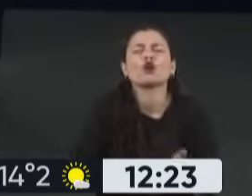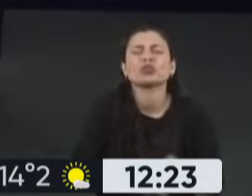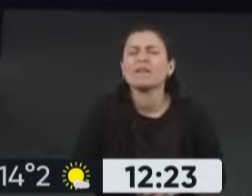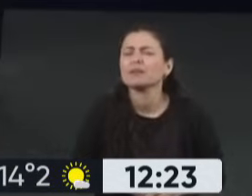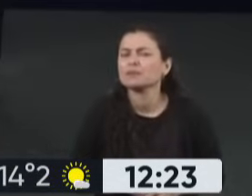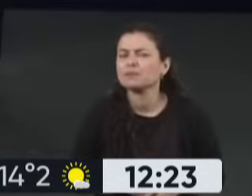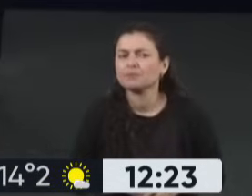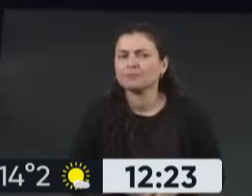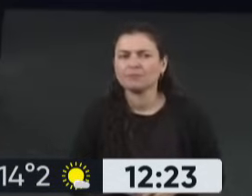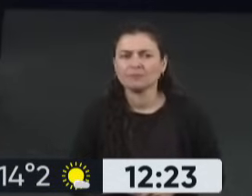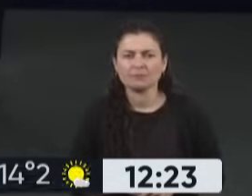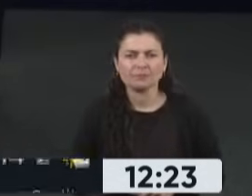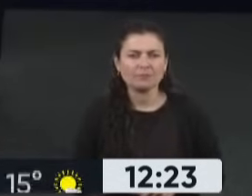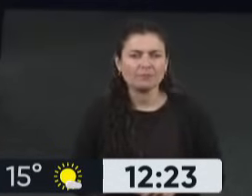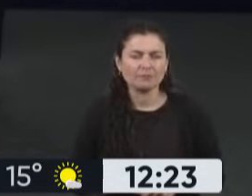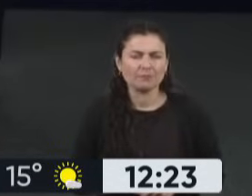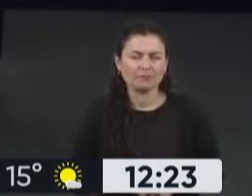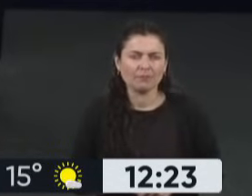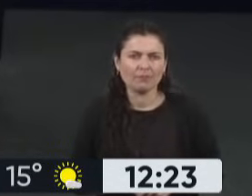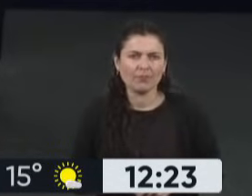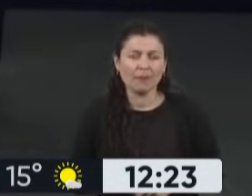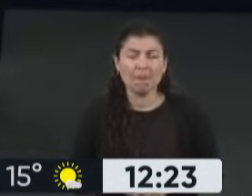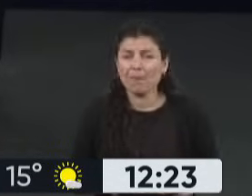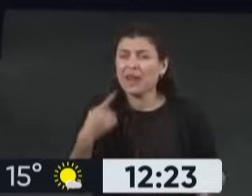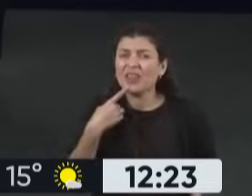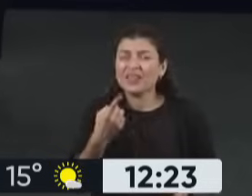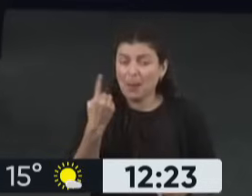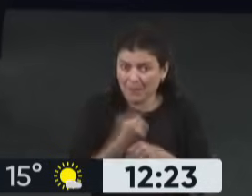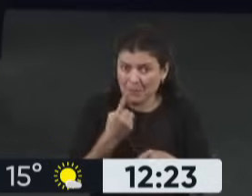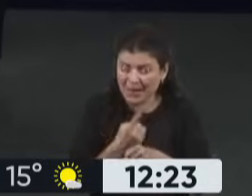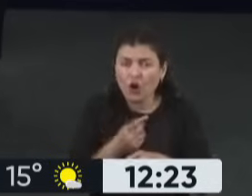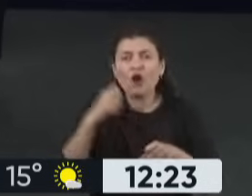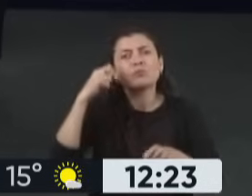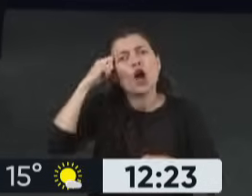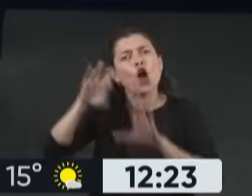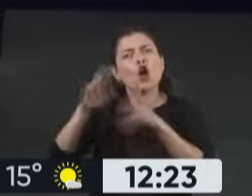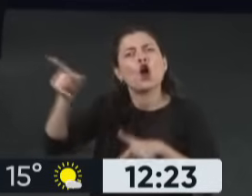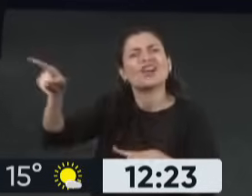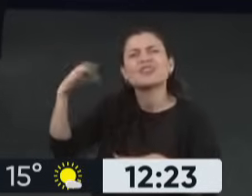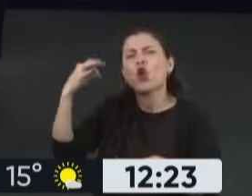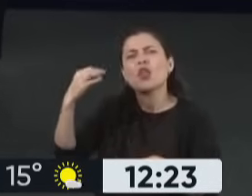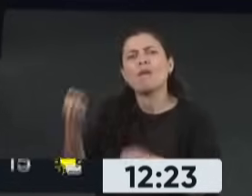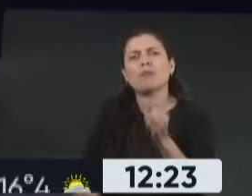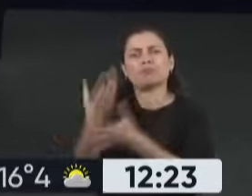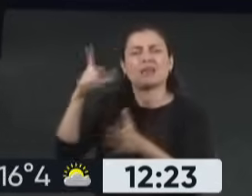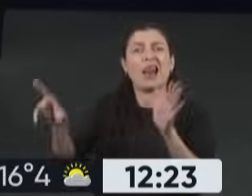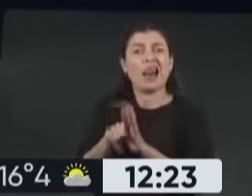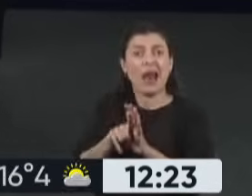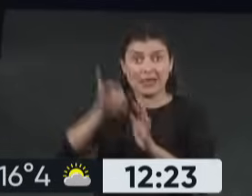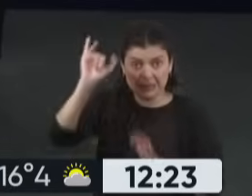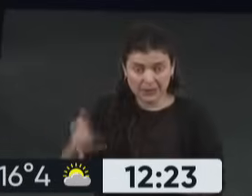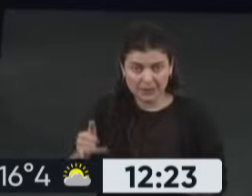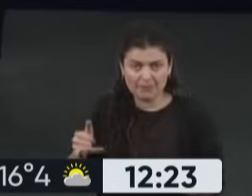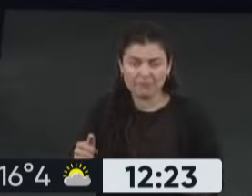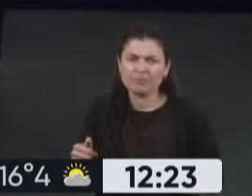O sea, esto está condicionado a que salga la ley en el Congreso. Sí, digamos, no es que no está condicionado el